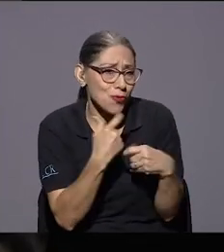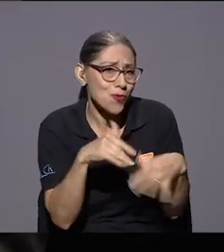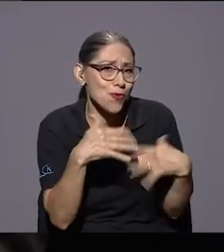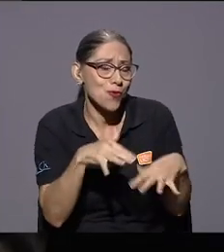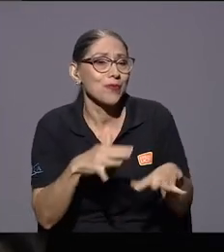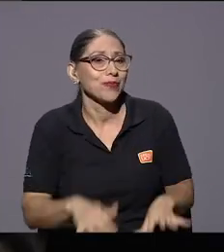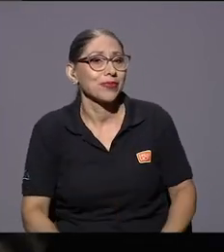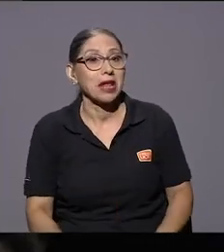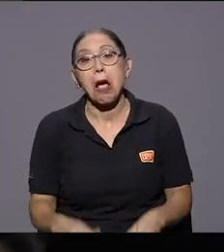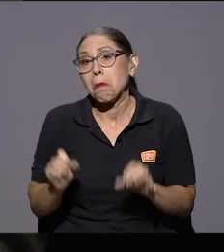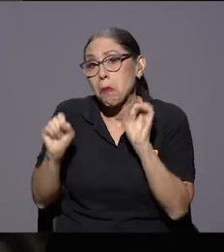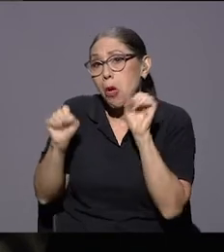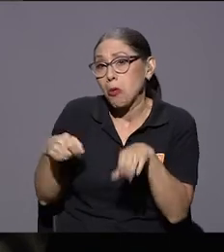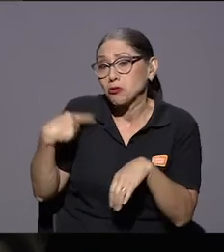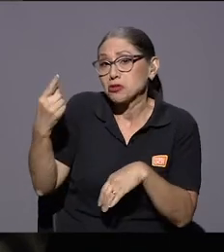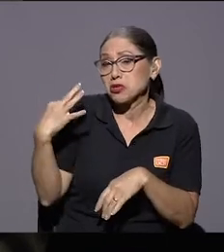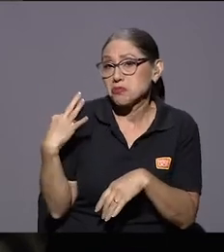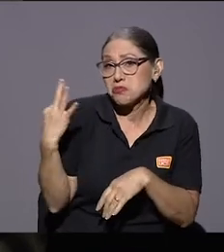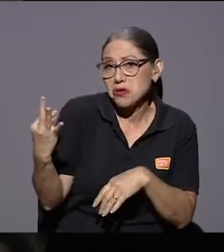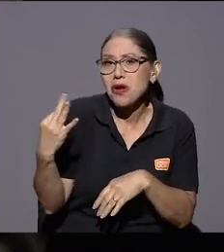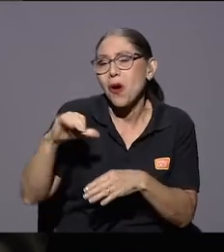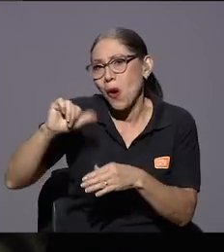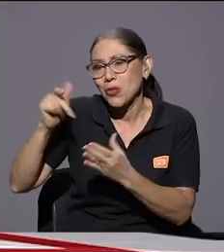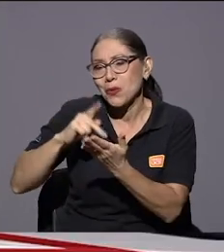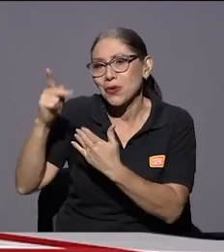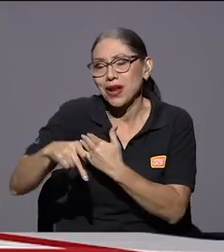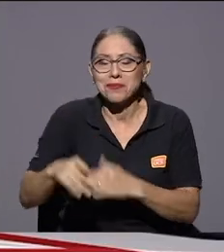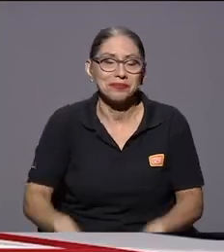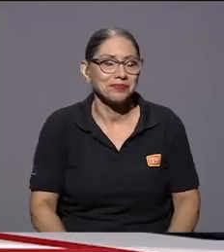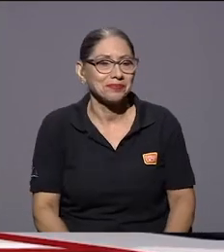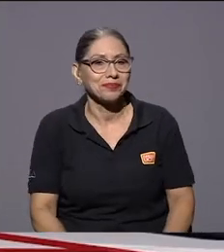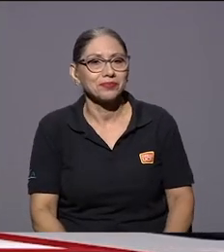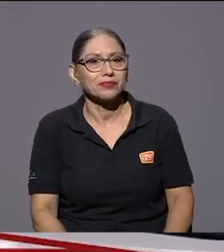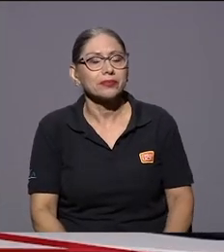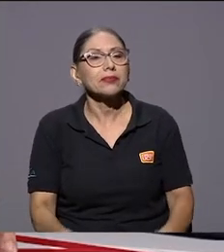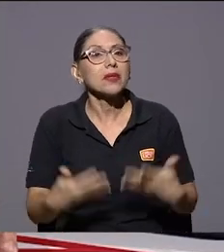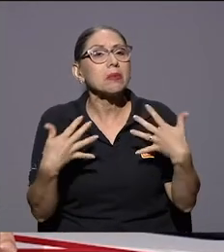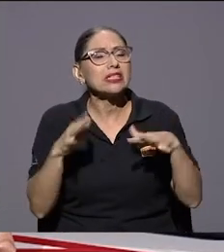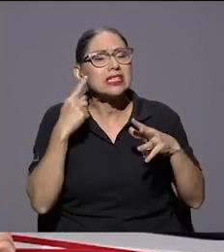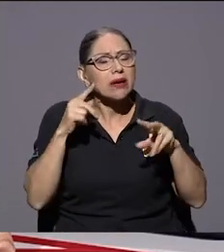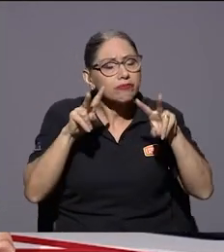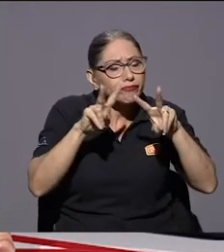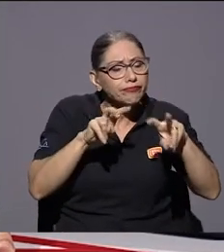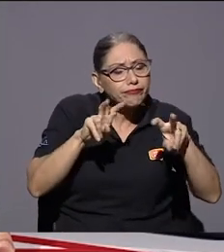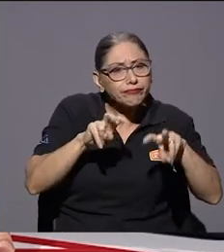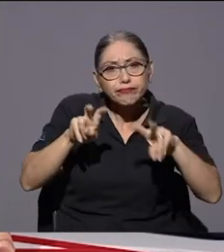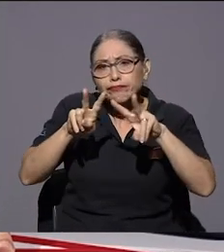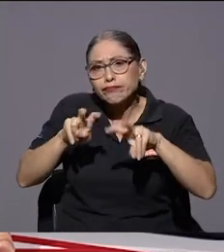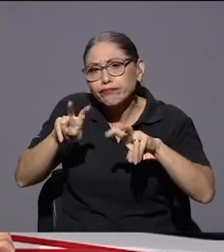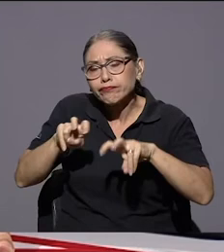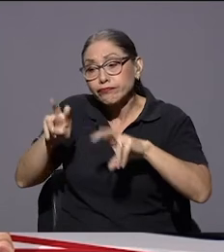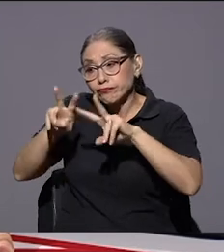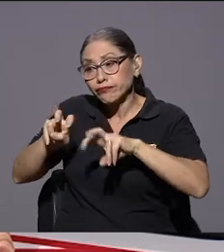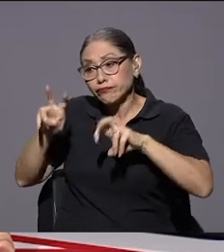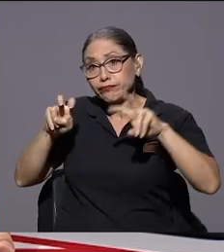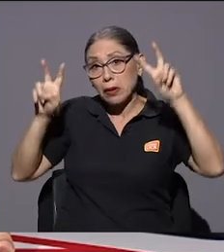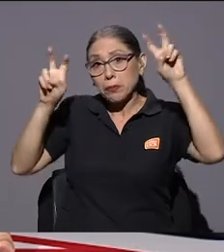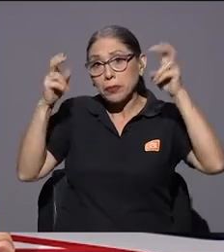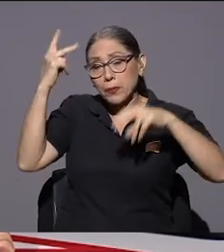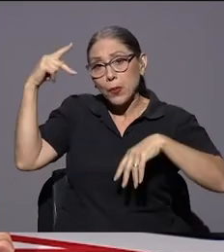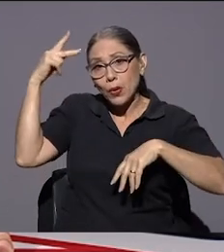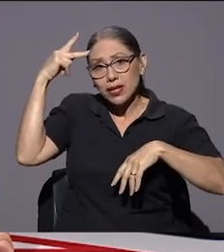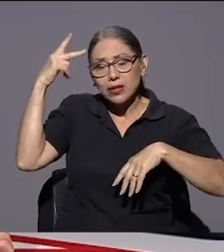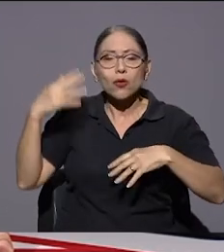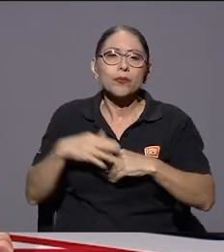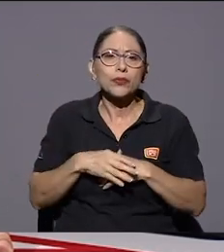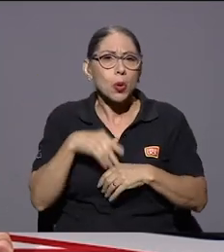Voy a tratar de apretujar todo lo que tengo porque merece la pena, merece la pena. A ver, luego de hacer todo este escaneo político que usted ha venido haciendo, ¿ve algún